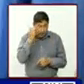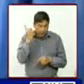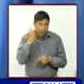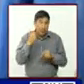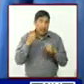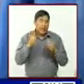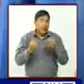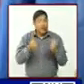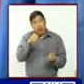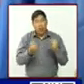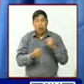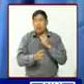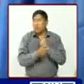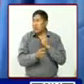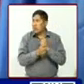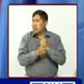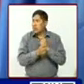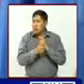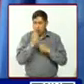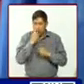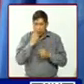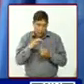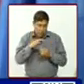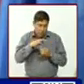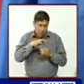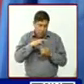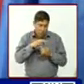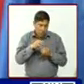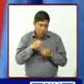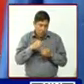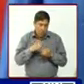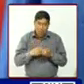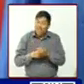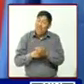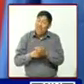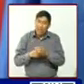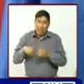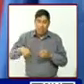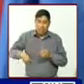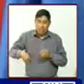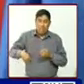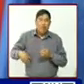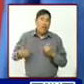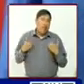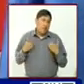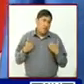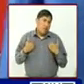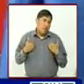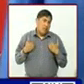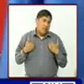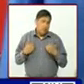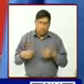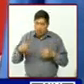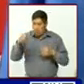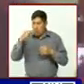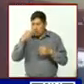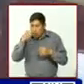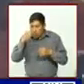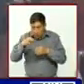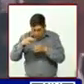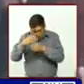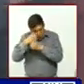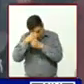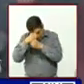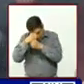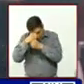de este motorizado con tabletas ansiolíticas en el interior de su bolsillo, lo cual era estos los que